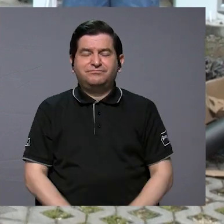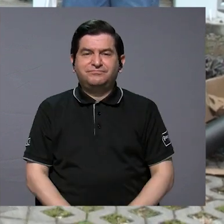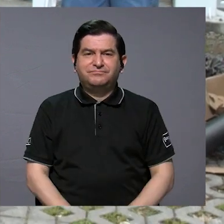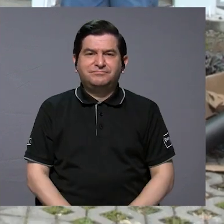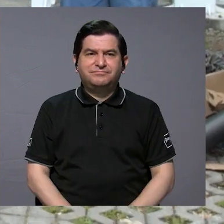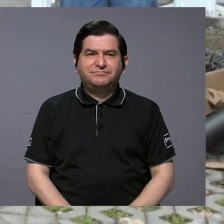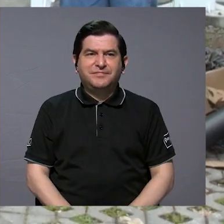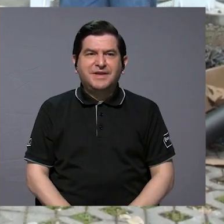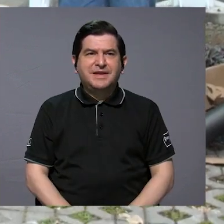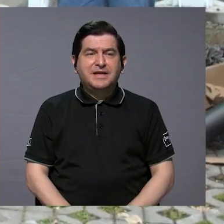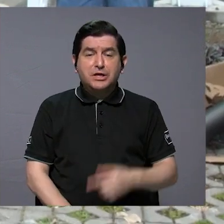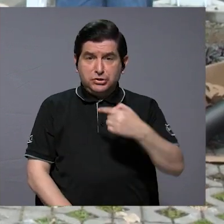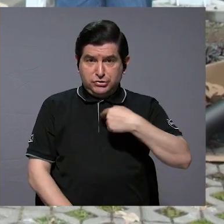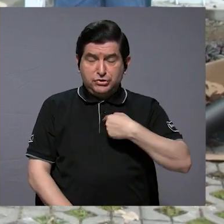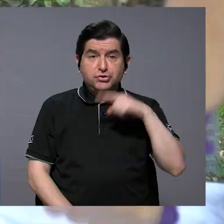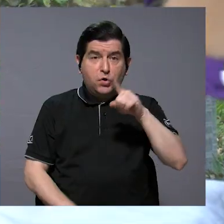exigir.